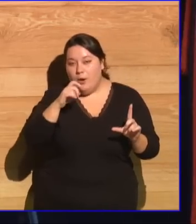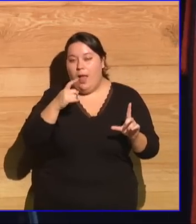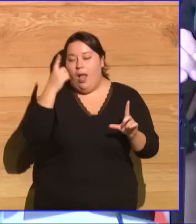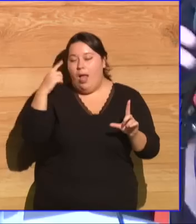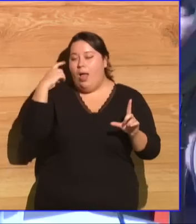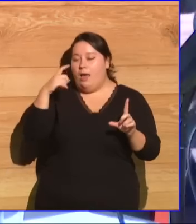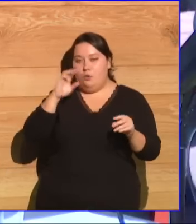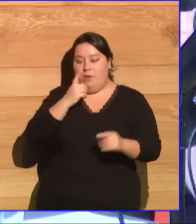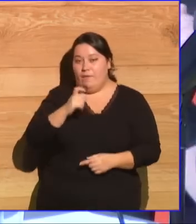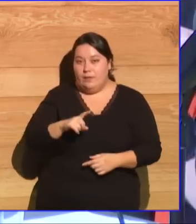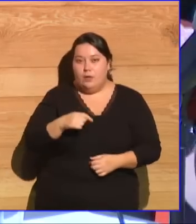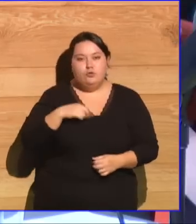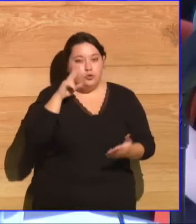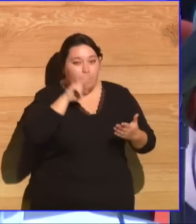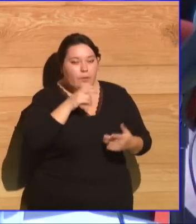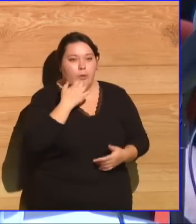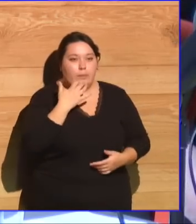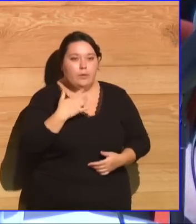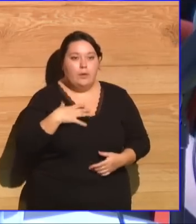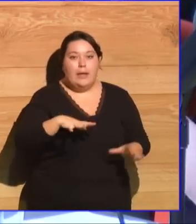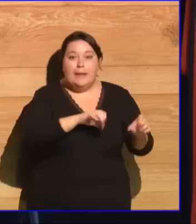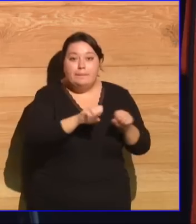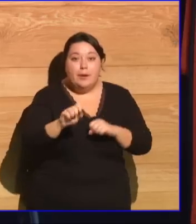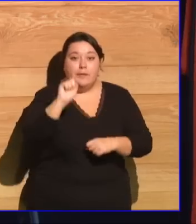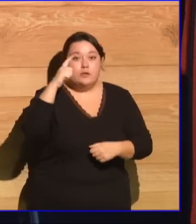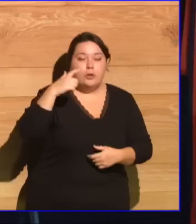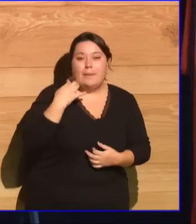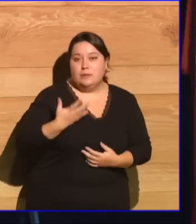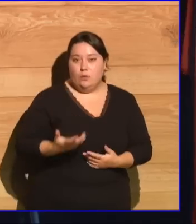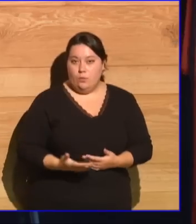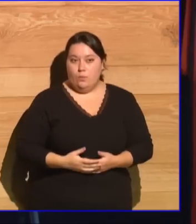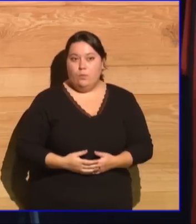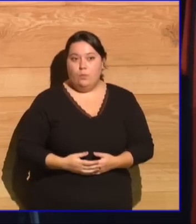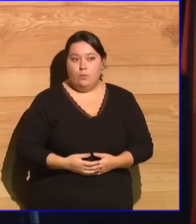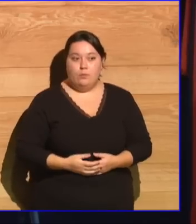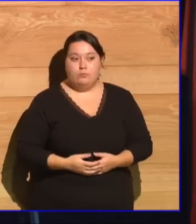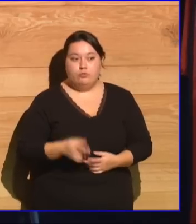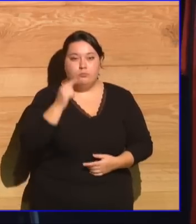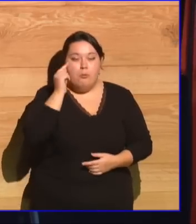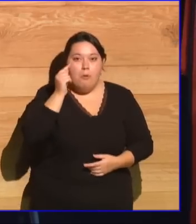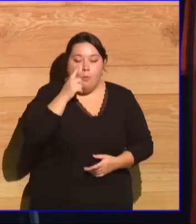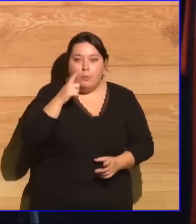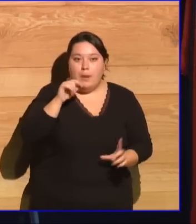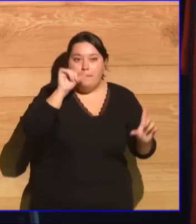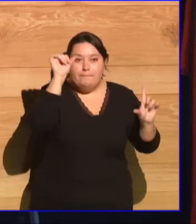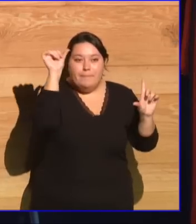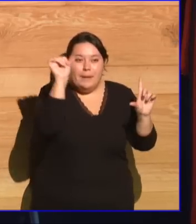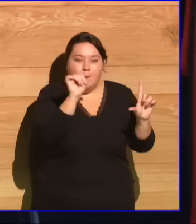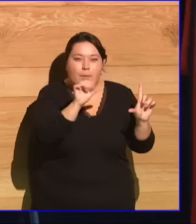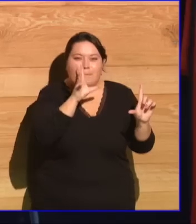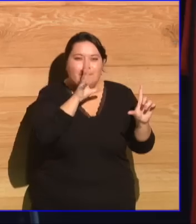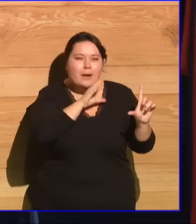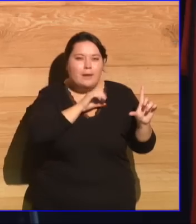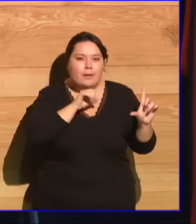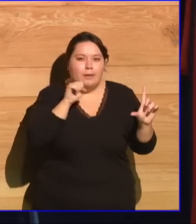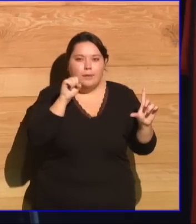hace falta. Bueno, yo las veo. Y por ejemplo, con El Imperio del Sol lo que me ha pasado es descubrir que había una película, pero